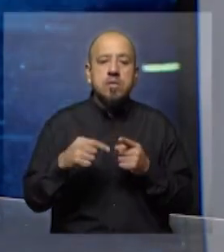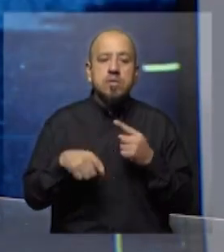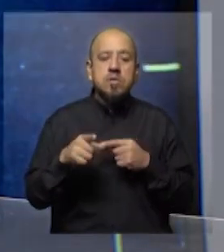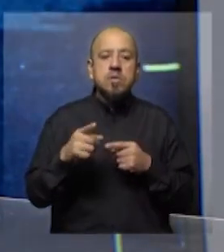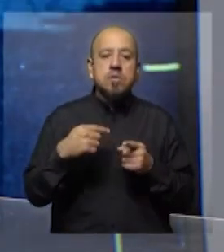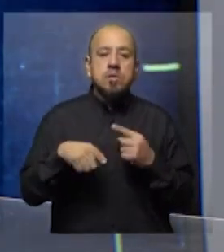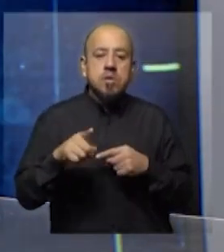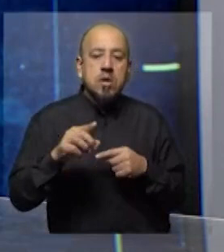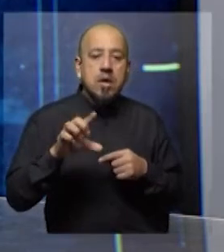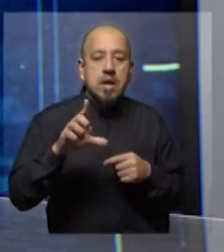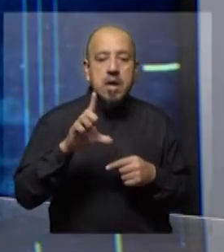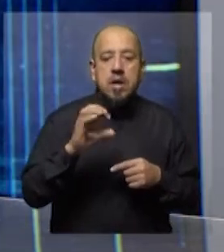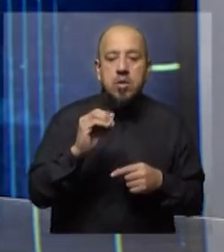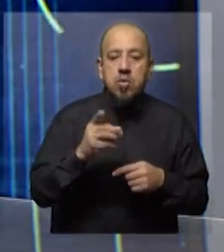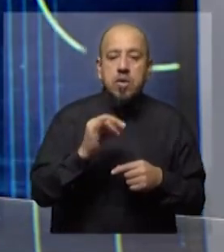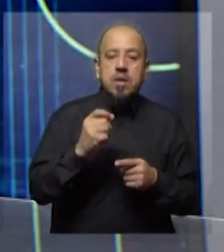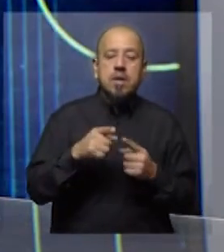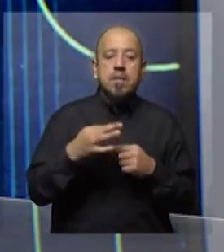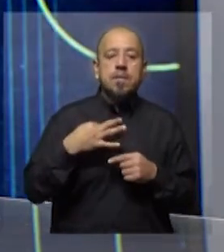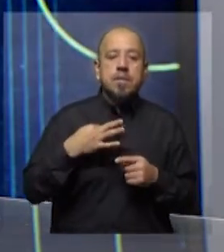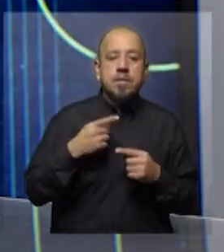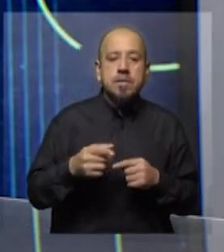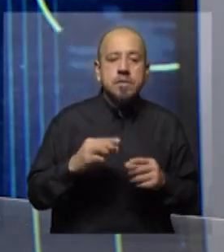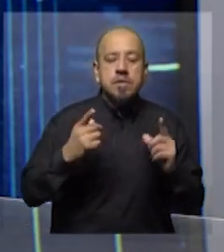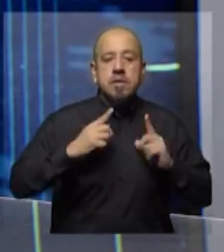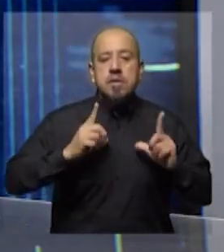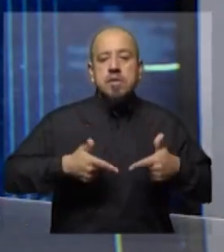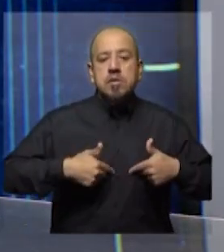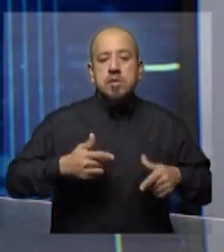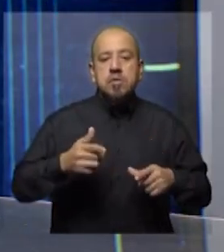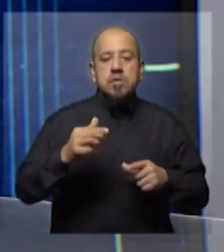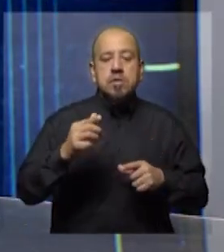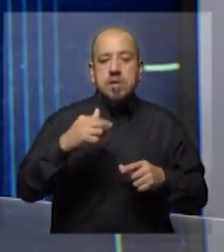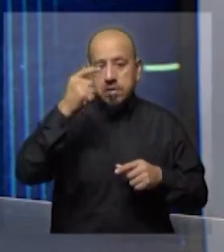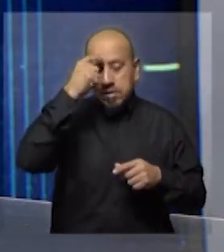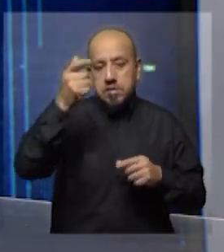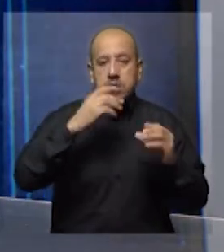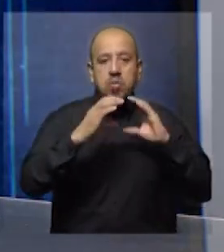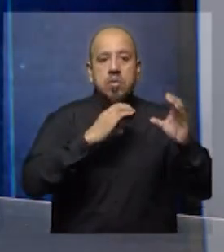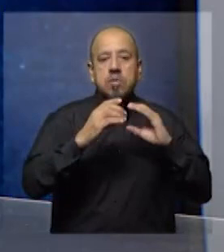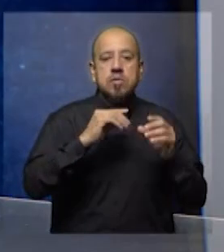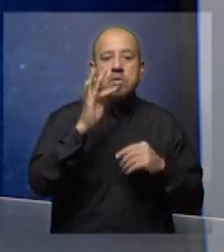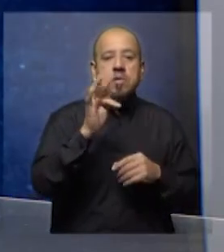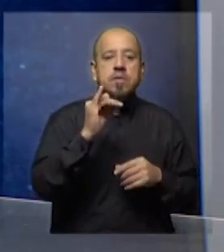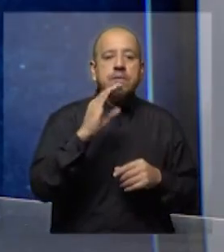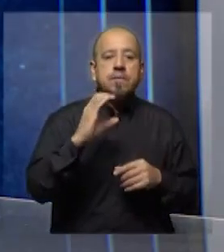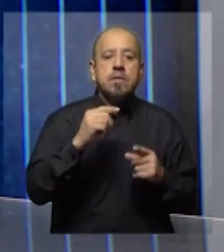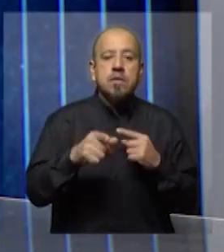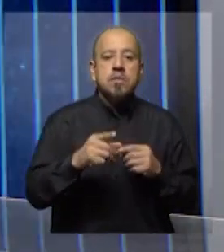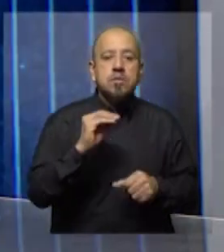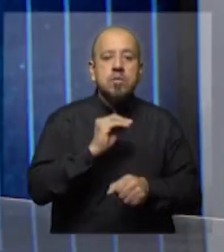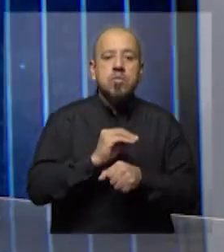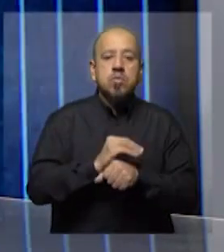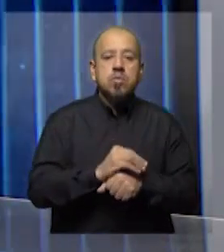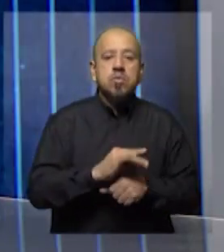a lógica viva y por el otro lado en la que era entonces la licenciatura en ciencias de la comunicación hoy la querida fic este el curso